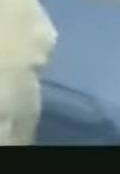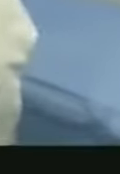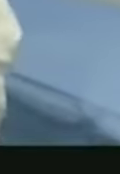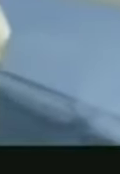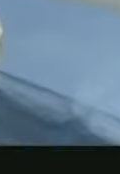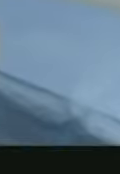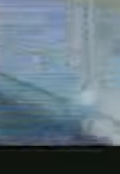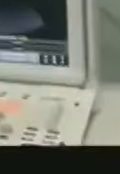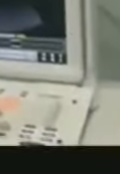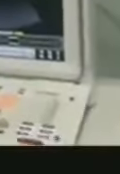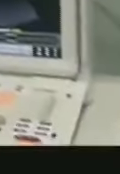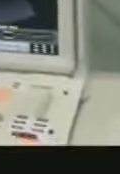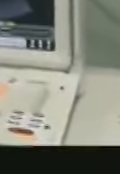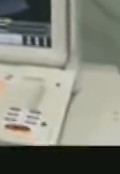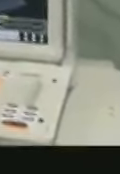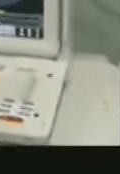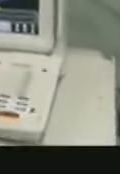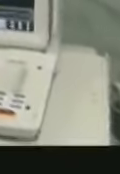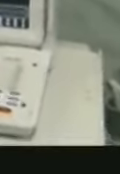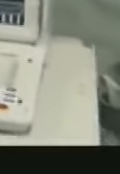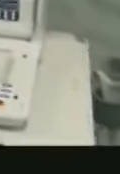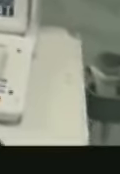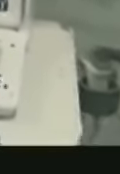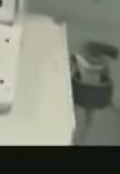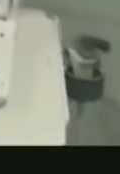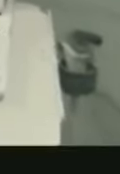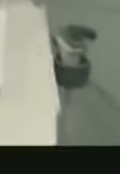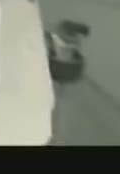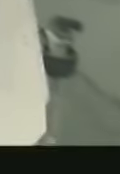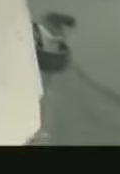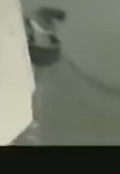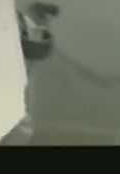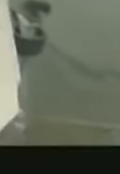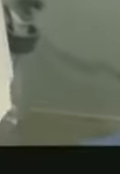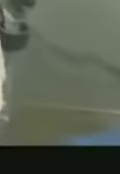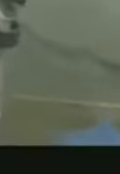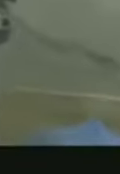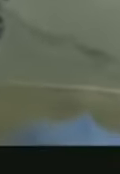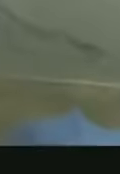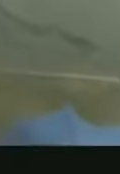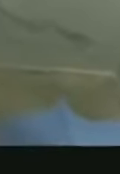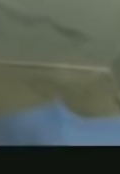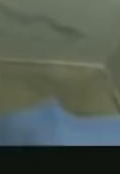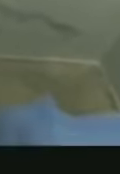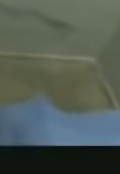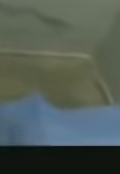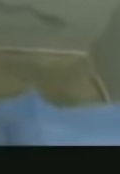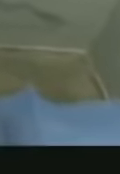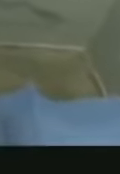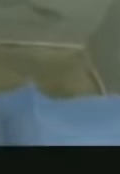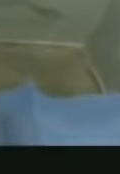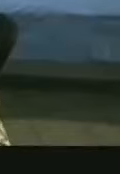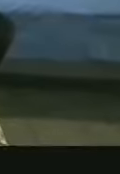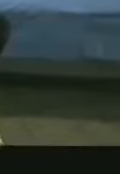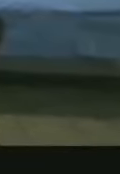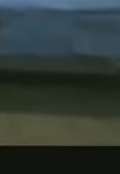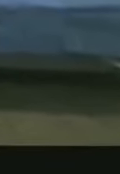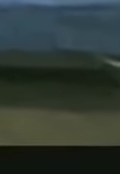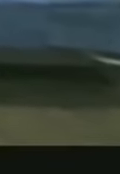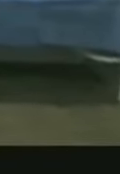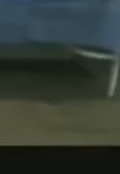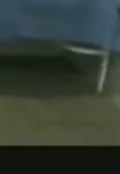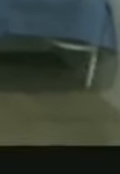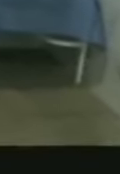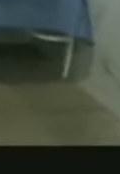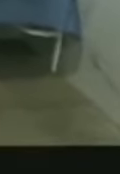en medio del bloqueo criminal inhumano el jefe de estado Nicolás Maduro continúa garantizando la salud pública